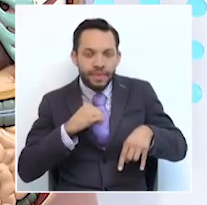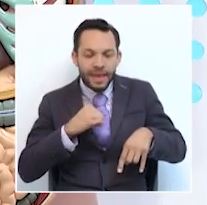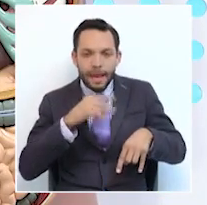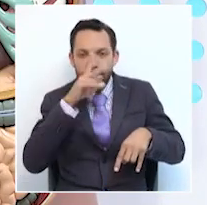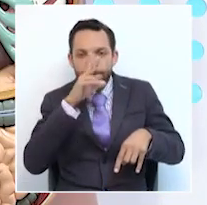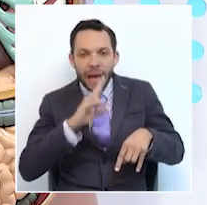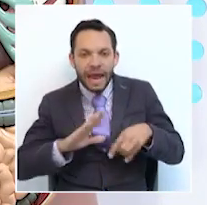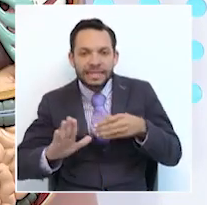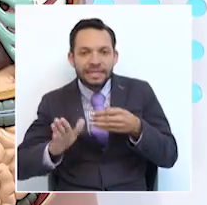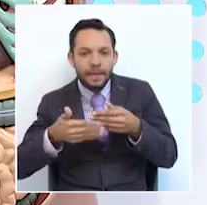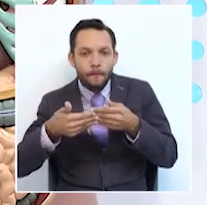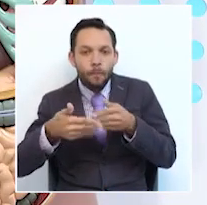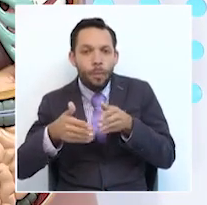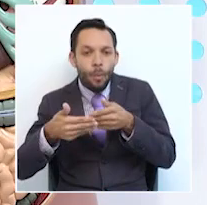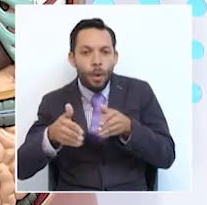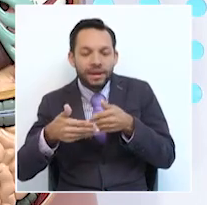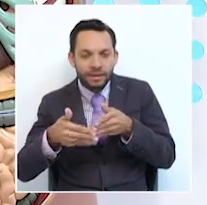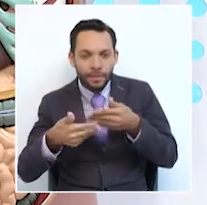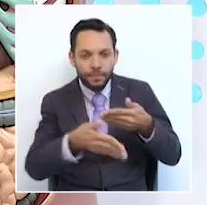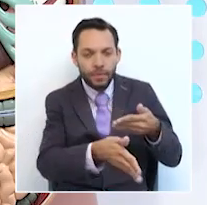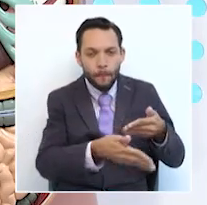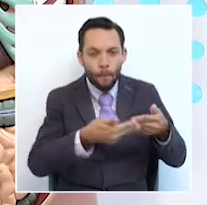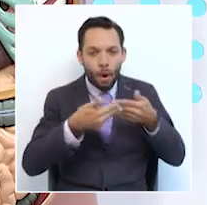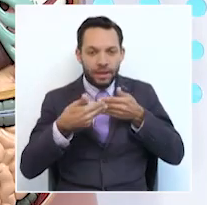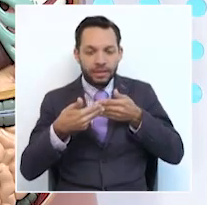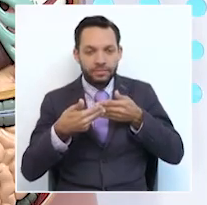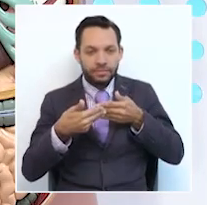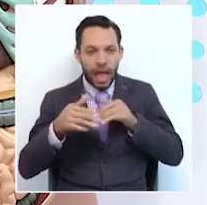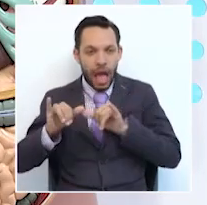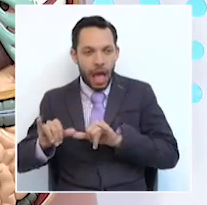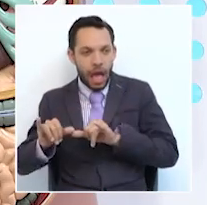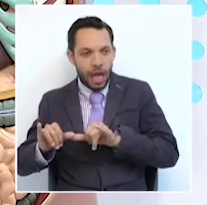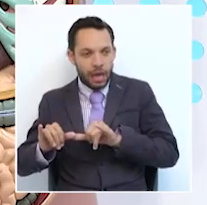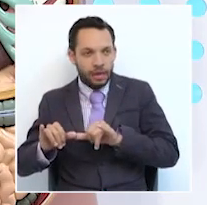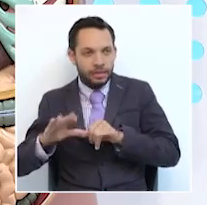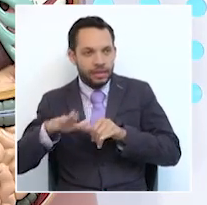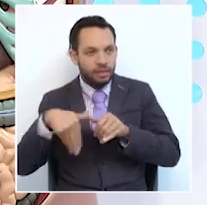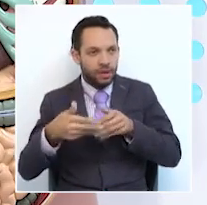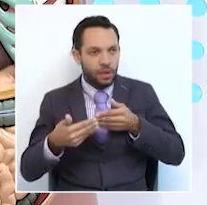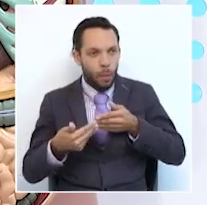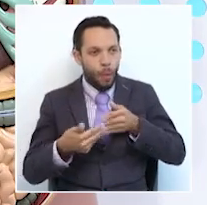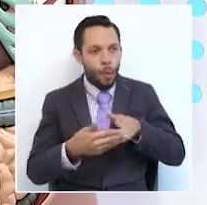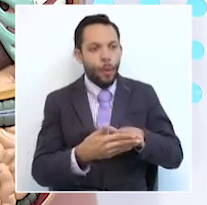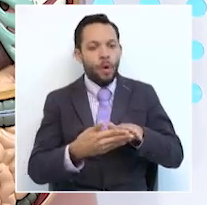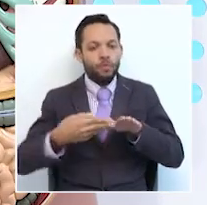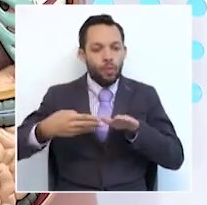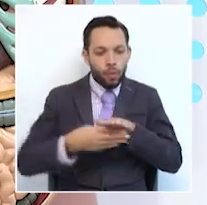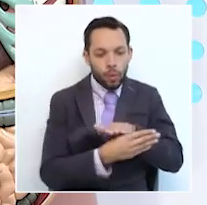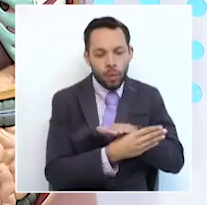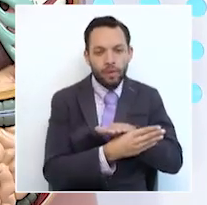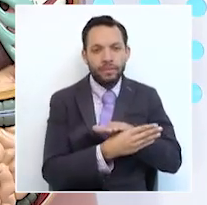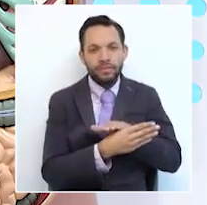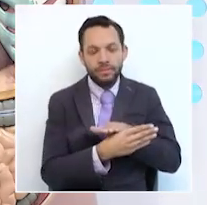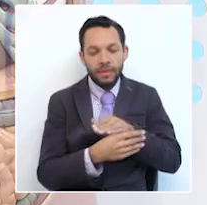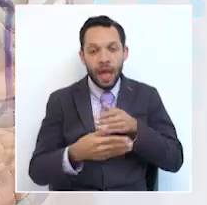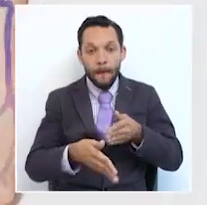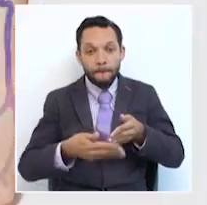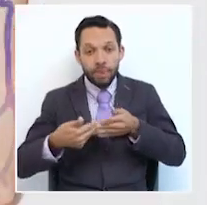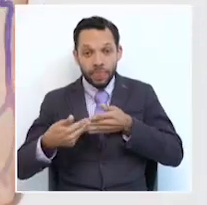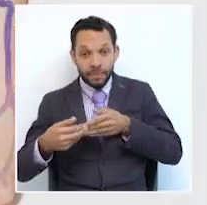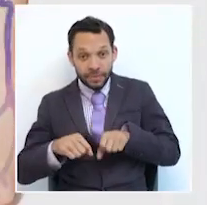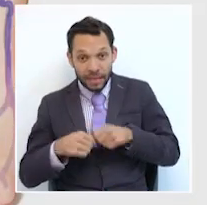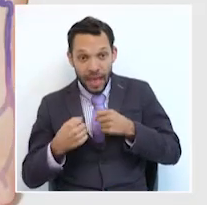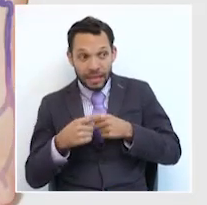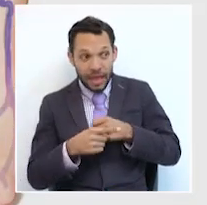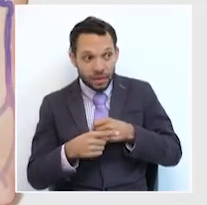esas políticas se dañan cuando no está mucho de pie entonces se vuelven gruesas gordas esas